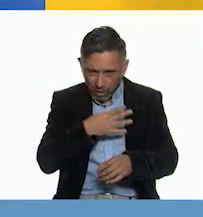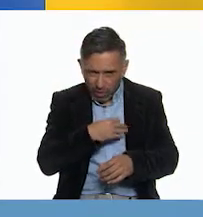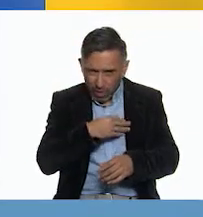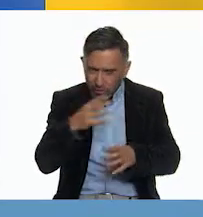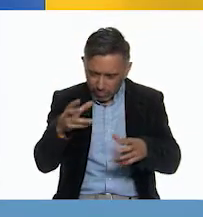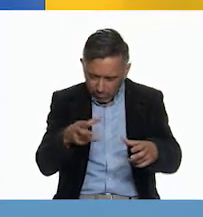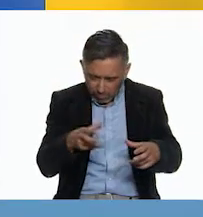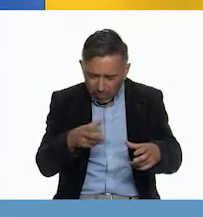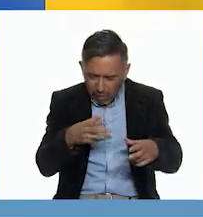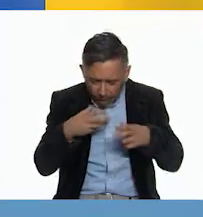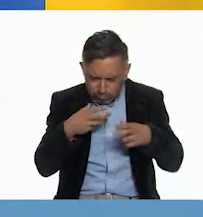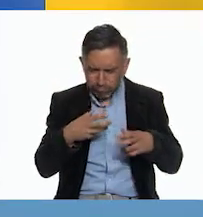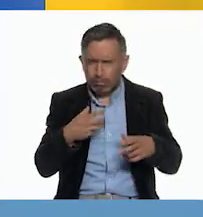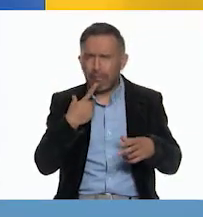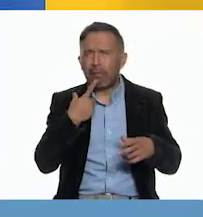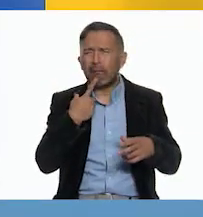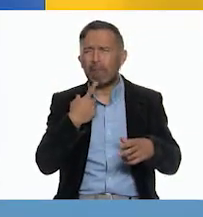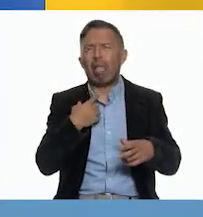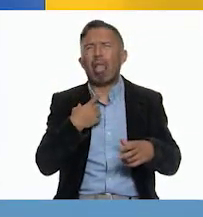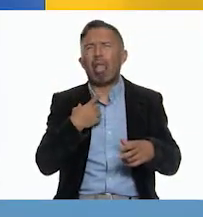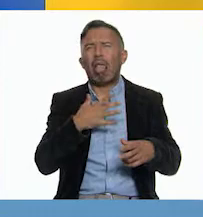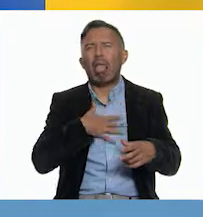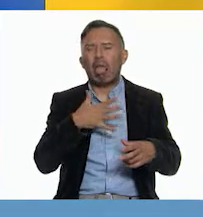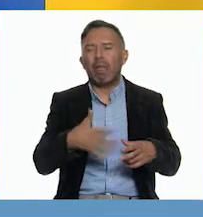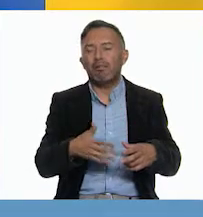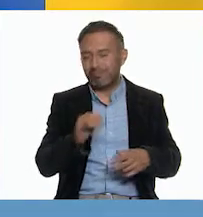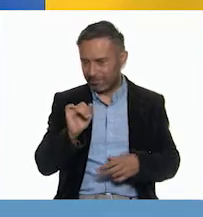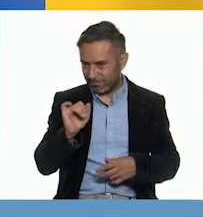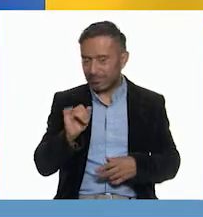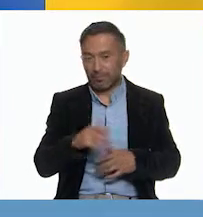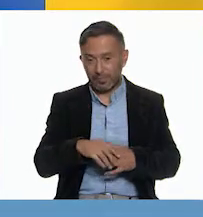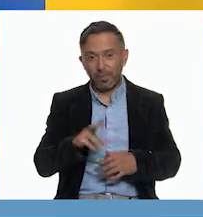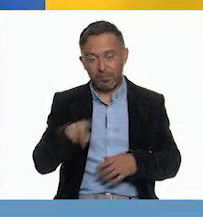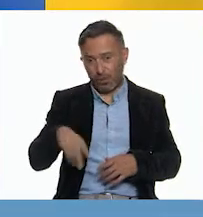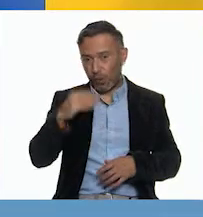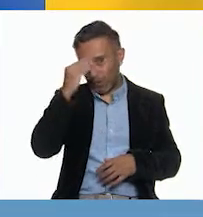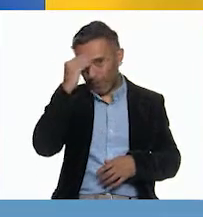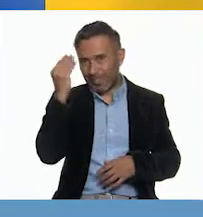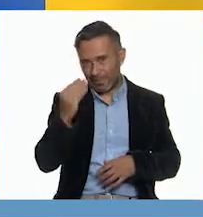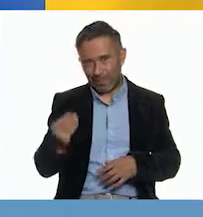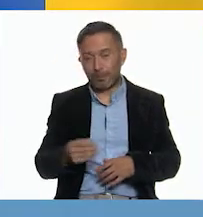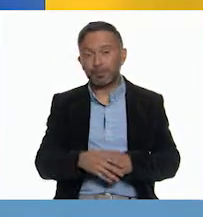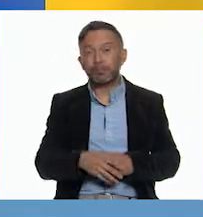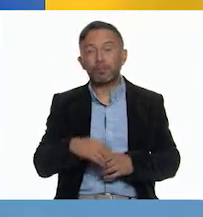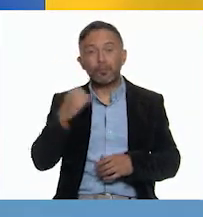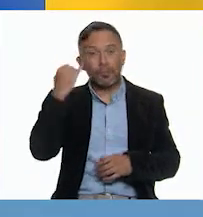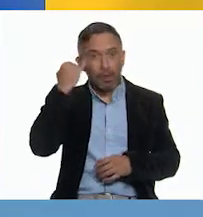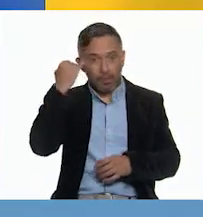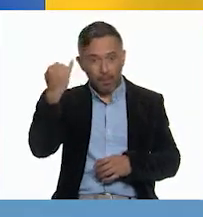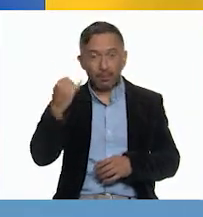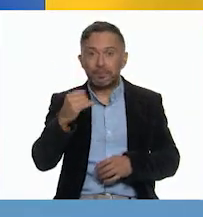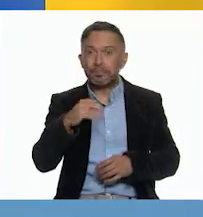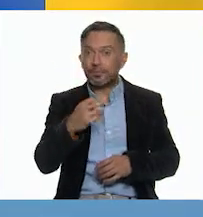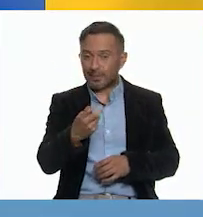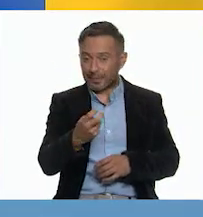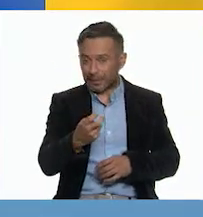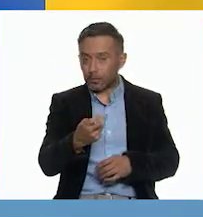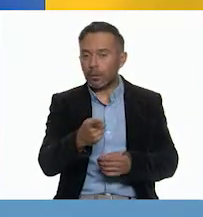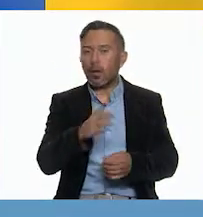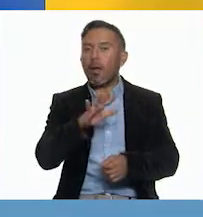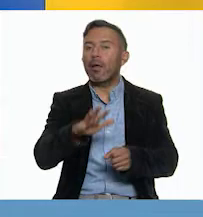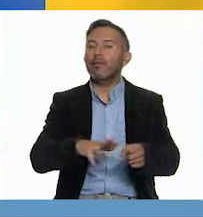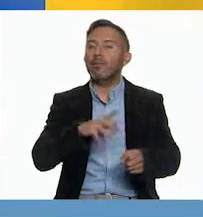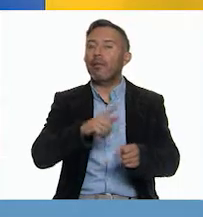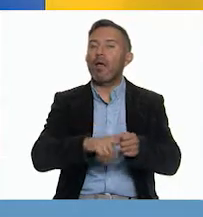Sí, Raulito, debe ser horrible. Y esa es la razón por la que los demás, incluso los animales, deciden alejarse de